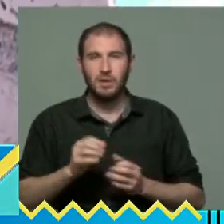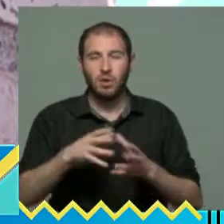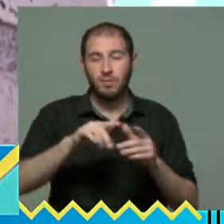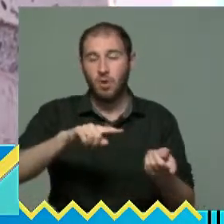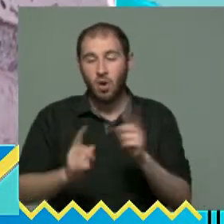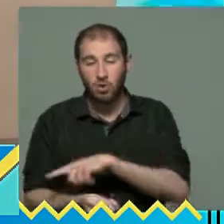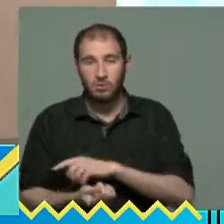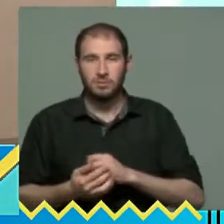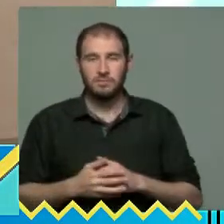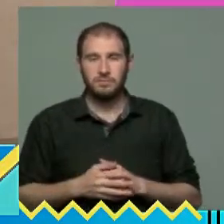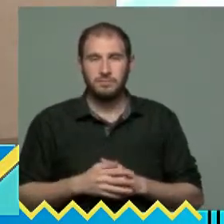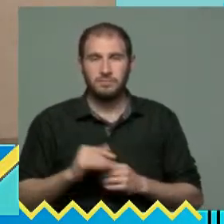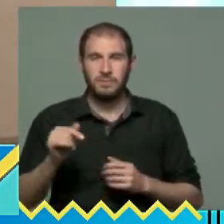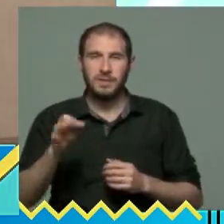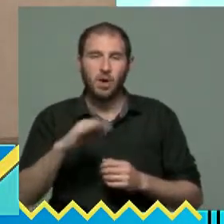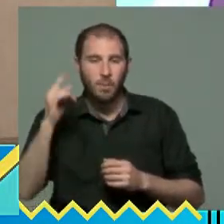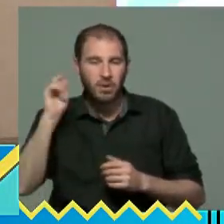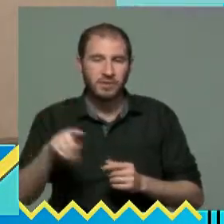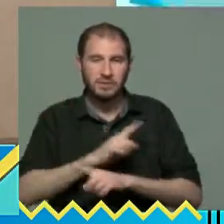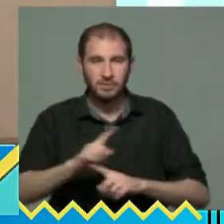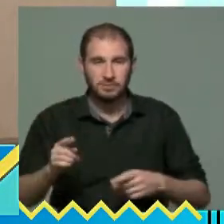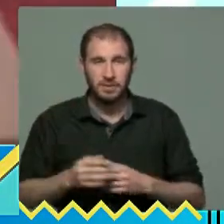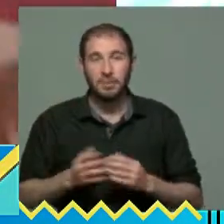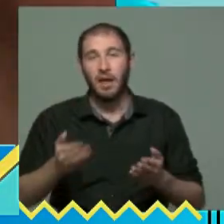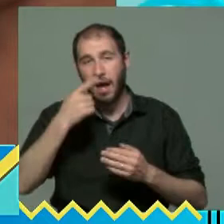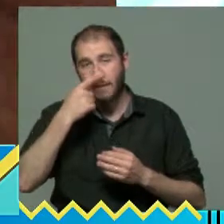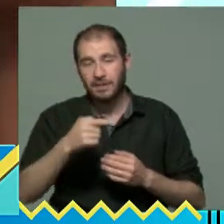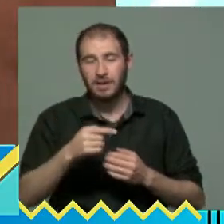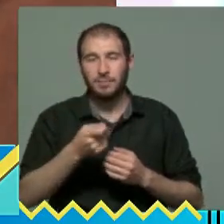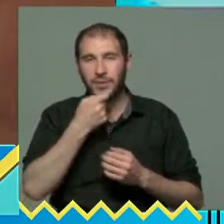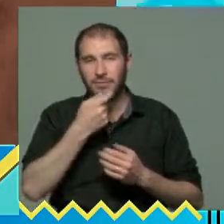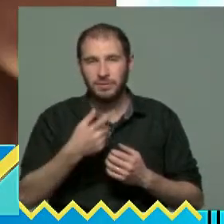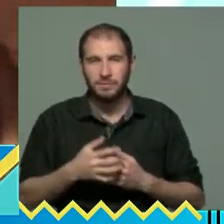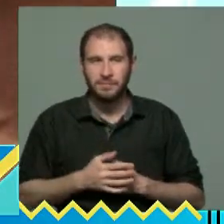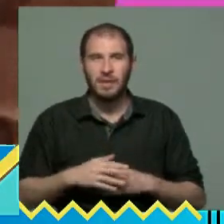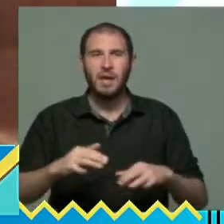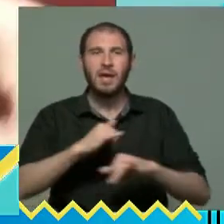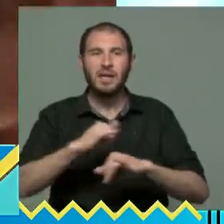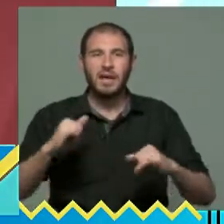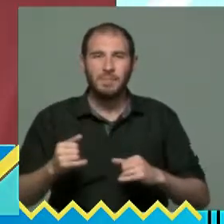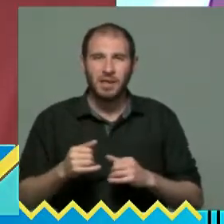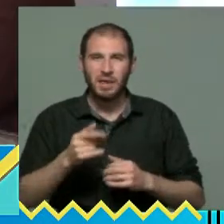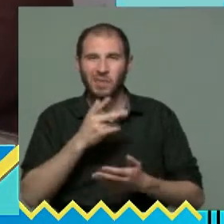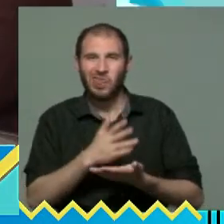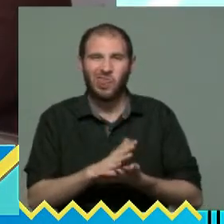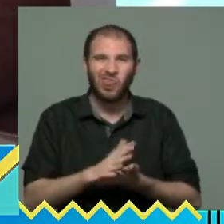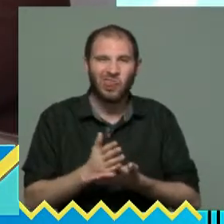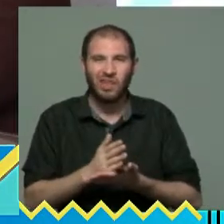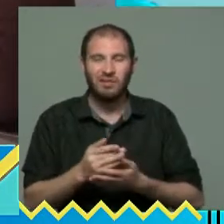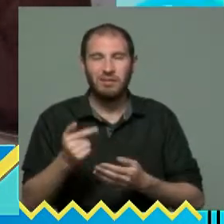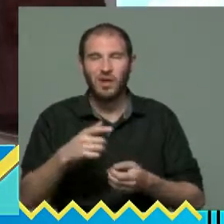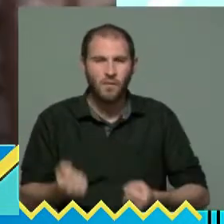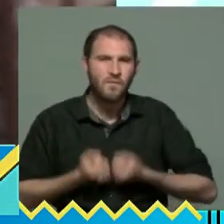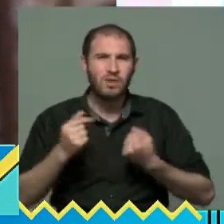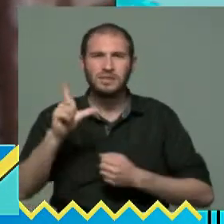sector no se lo veía así. Finalmente, bueno, logró, siendo por ahí quizás una campaña un tanto híbrida, no con la fuerza que se